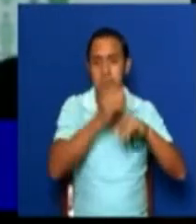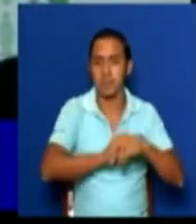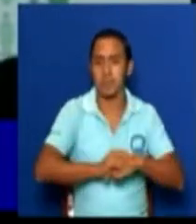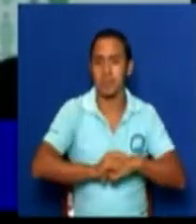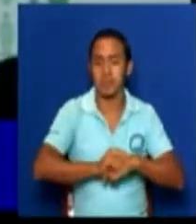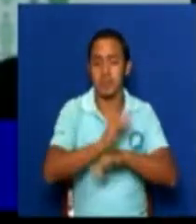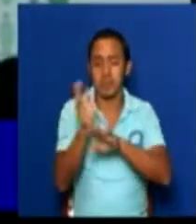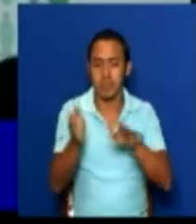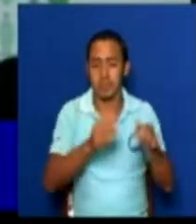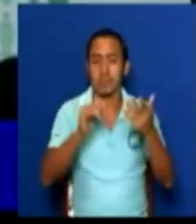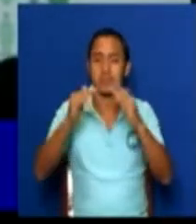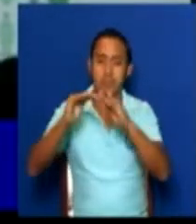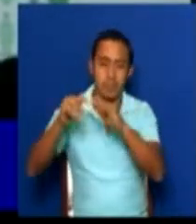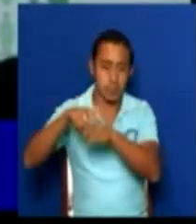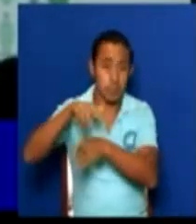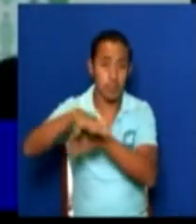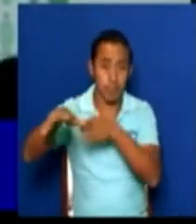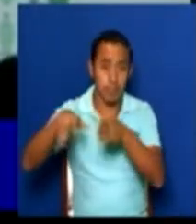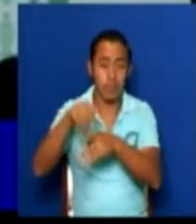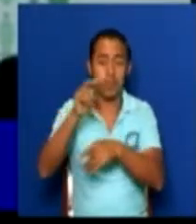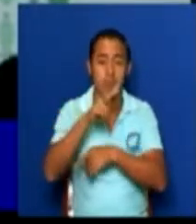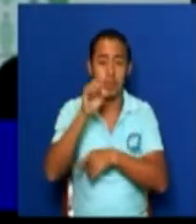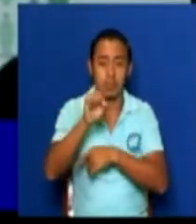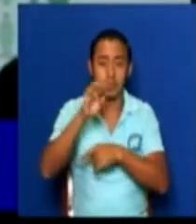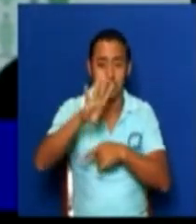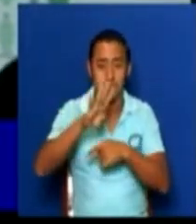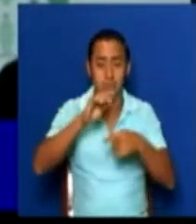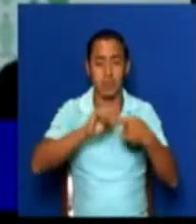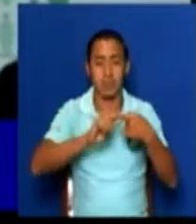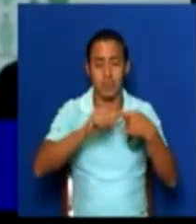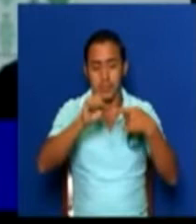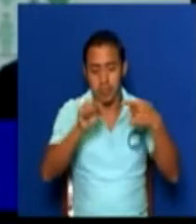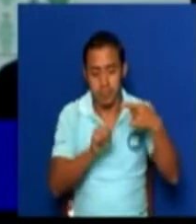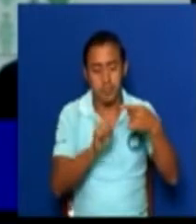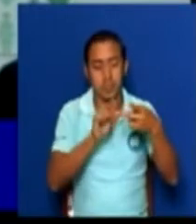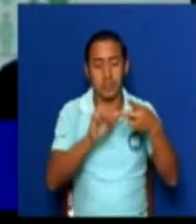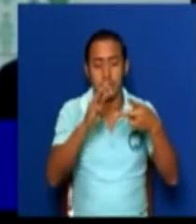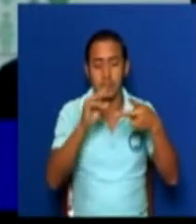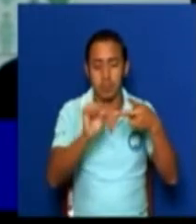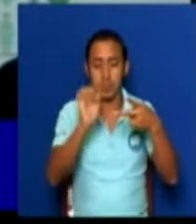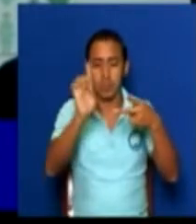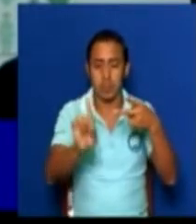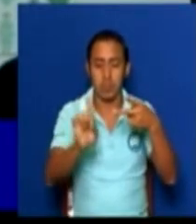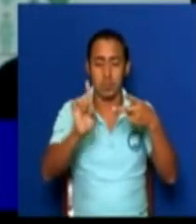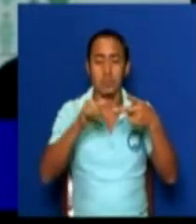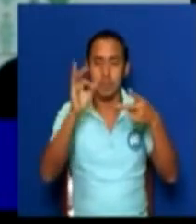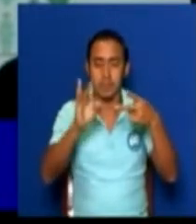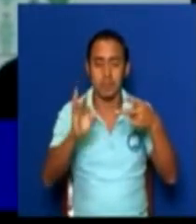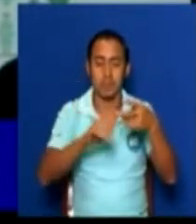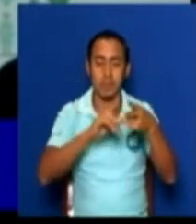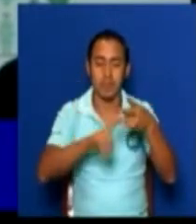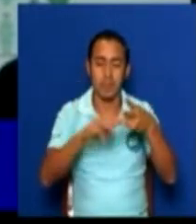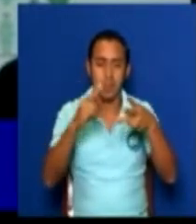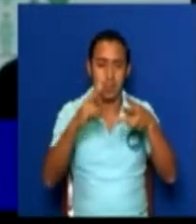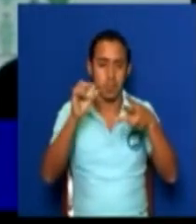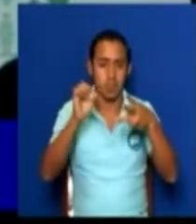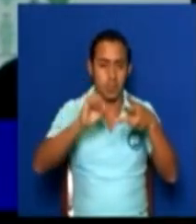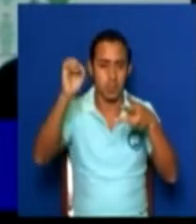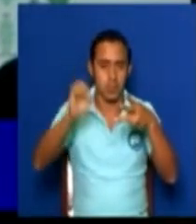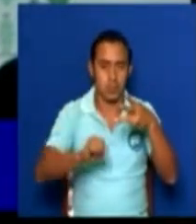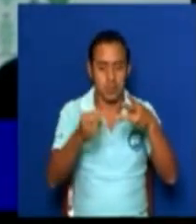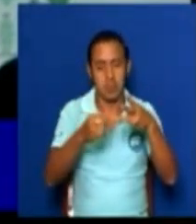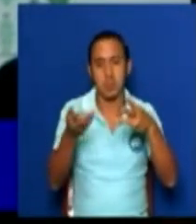sobrecalificada. Y en el área rural es un 2.4, 3.1 en lo adecuadamente y 2%